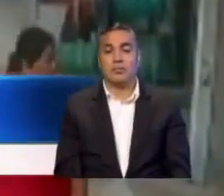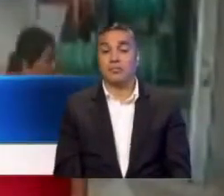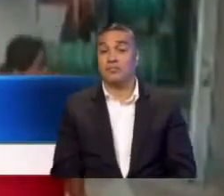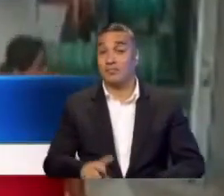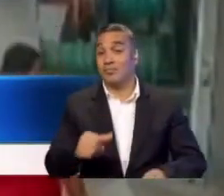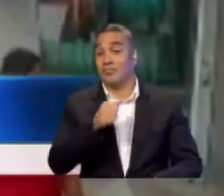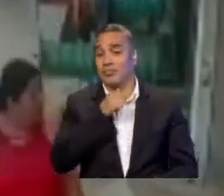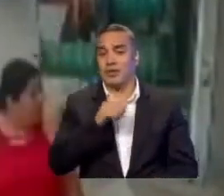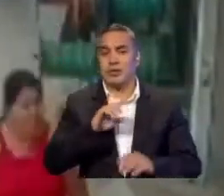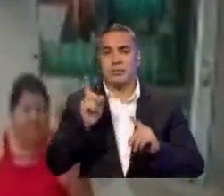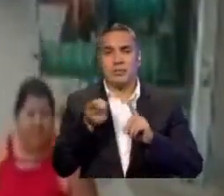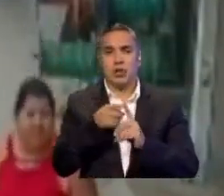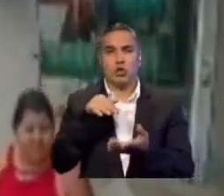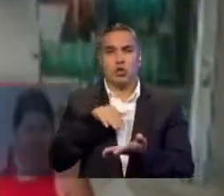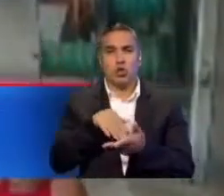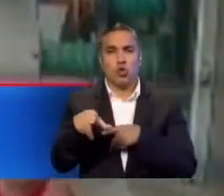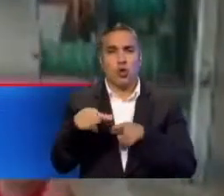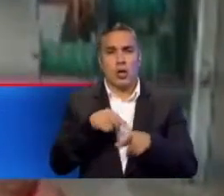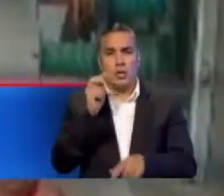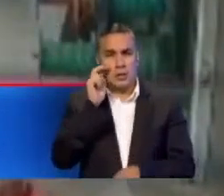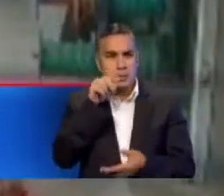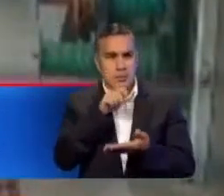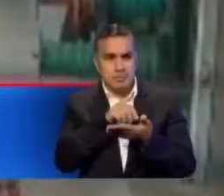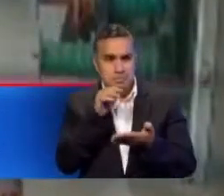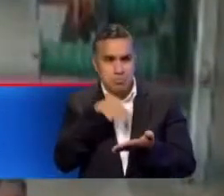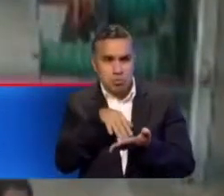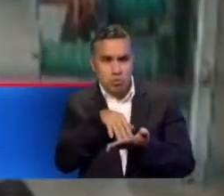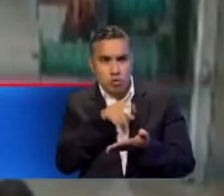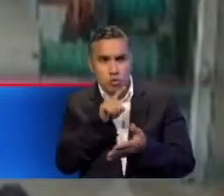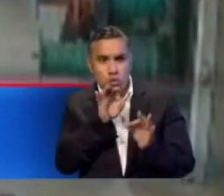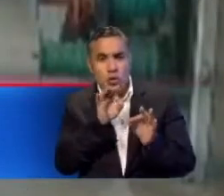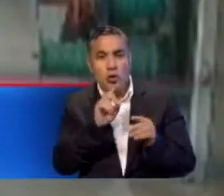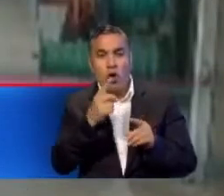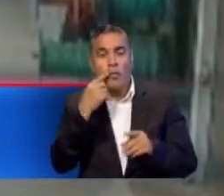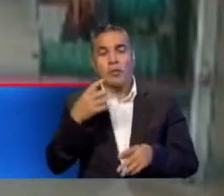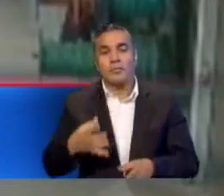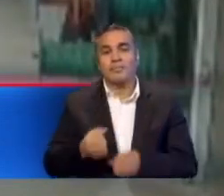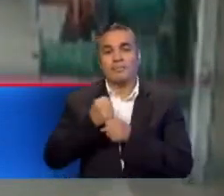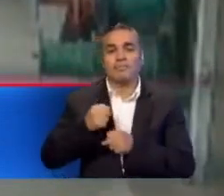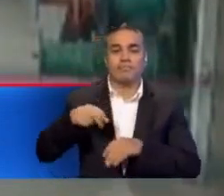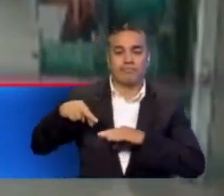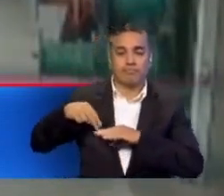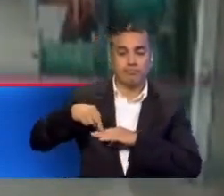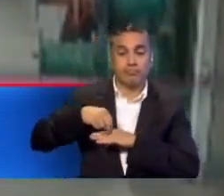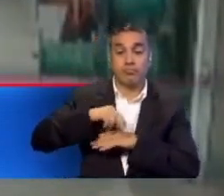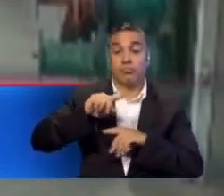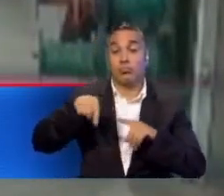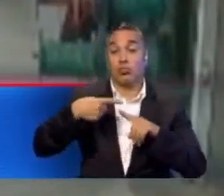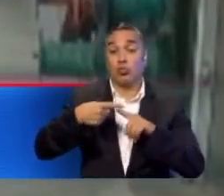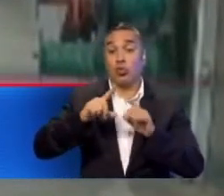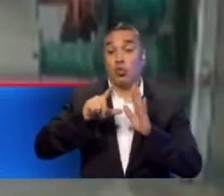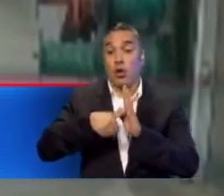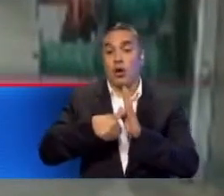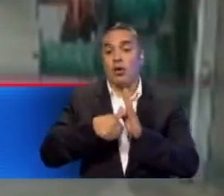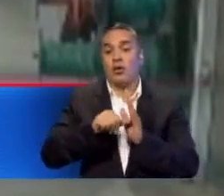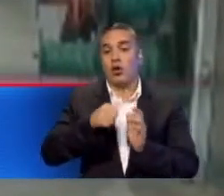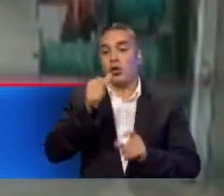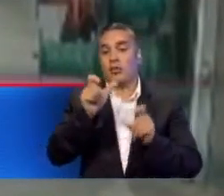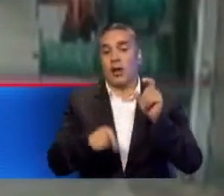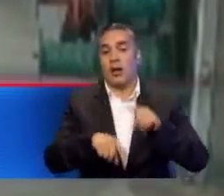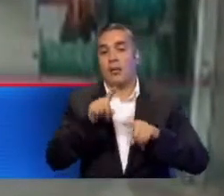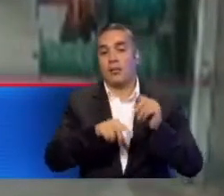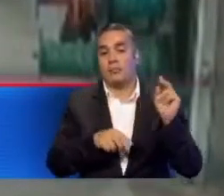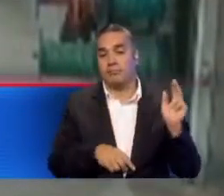Los pillos habían estudiado el local comercial y uno de ellos llega con un saco e ingresa. Luego lo hacen los otros